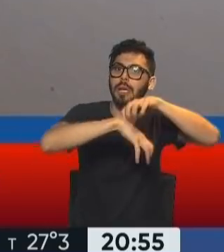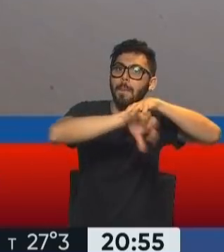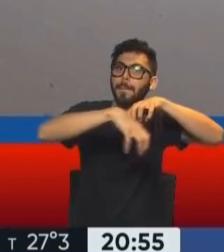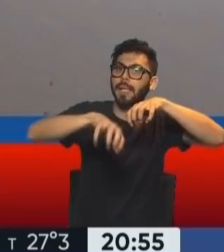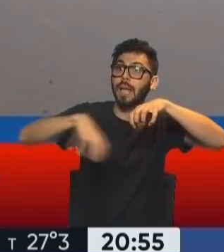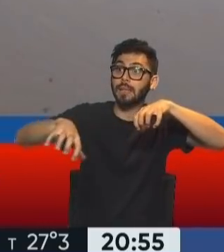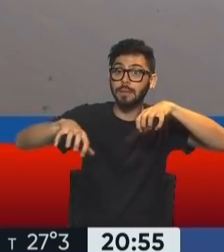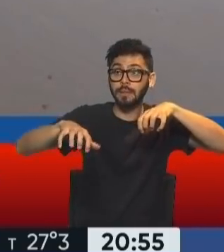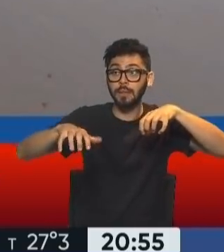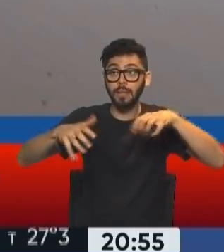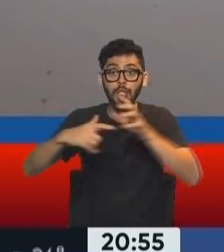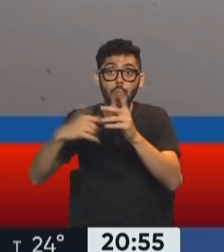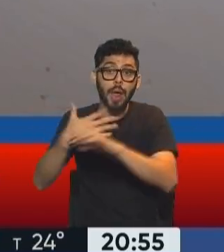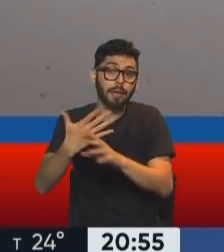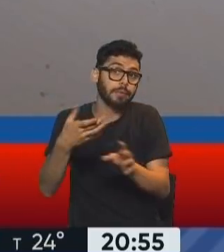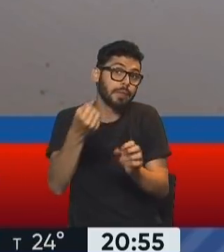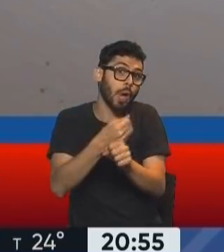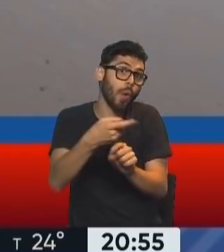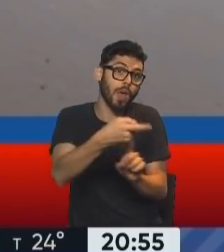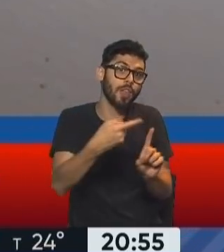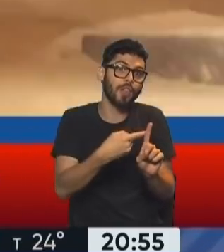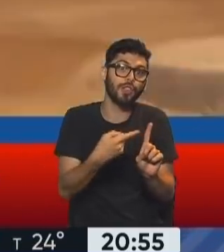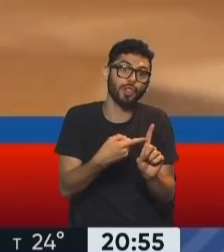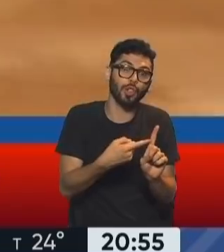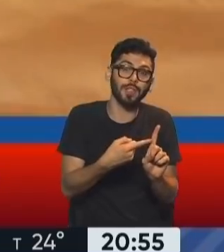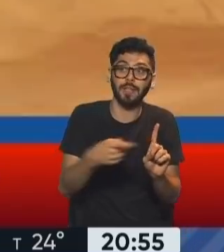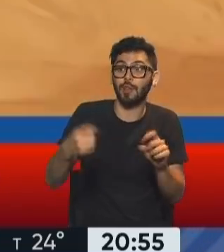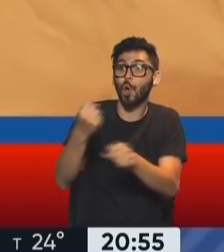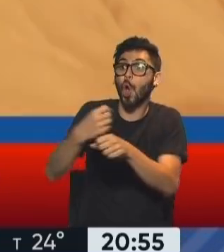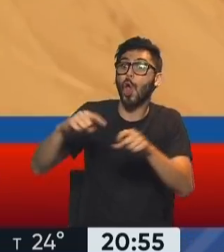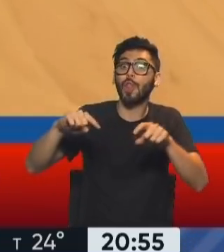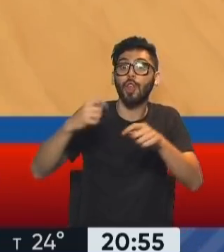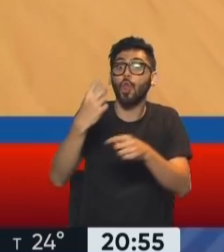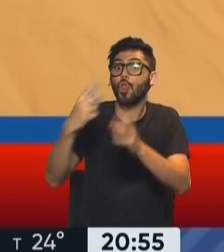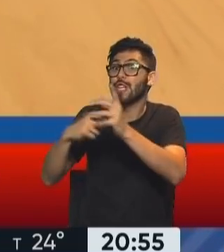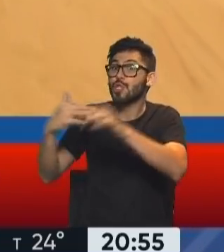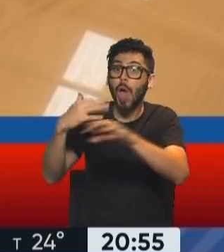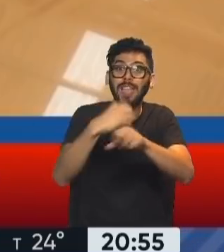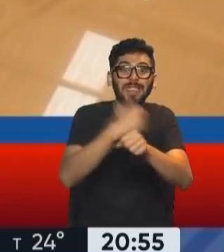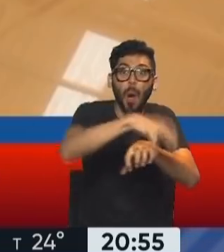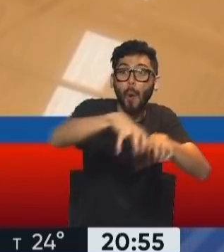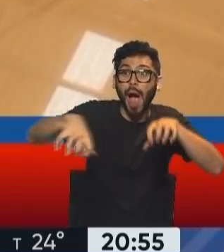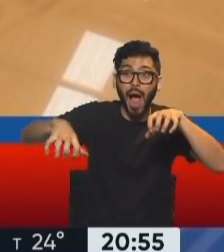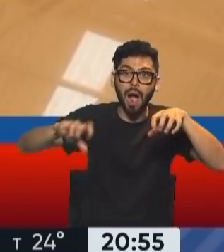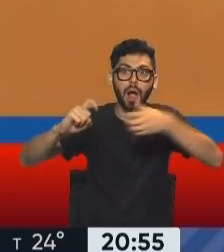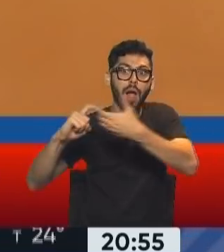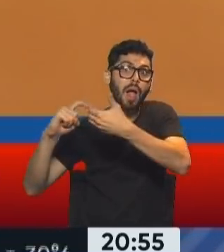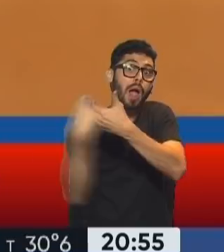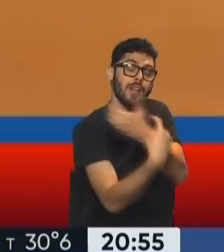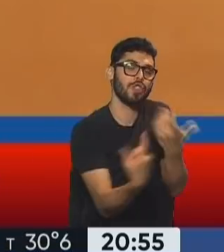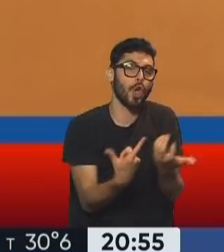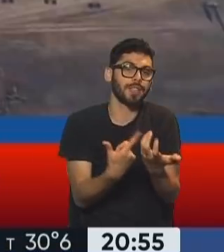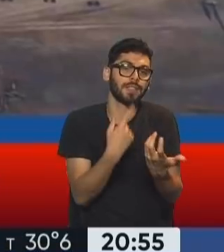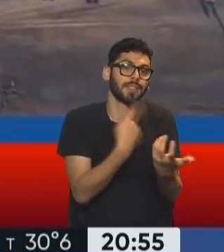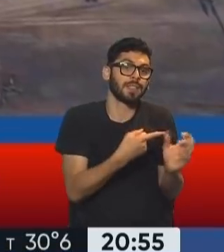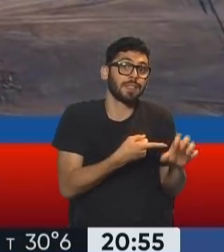frente a la propaganda de que vienen por Vicentín, iban a salir a defender esa identidad. Lo que había que hacer, me parece a mí, había que